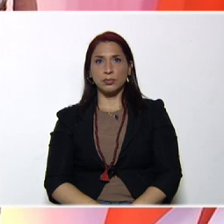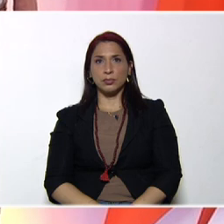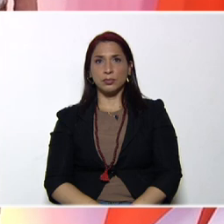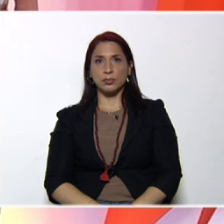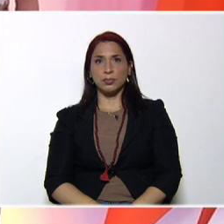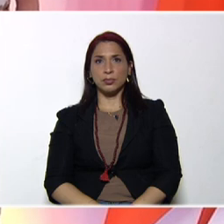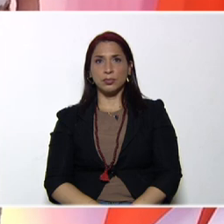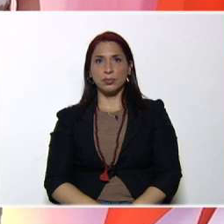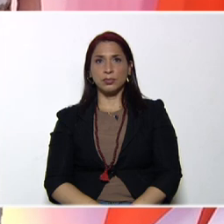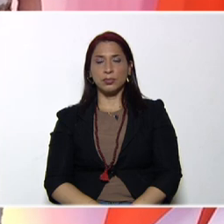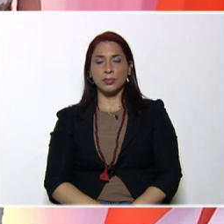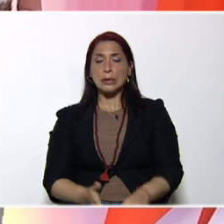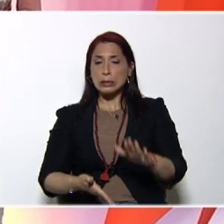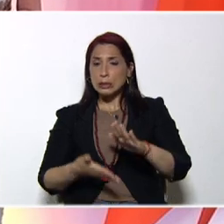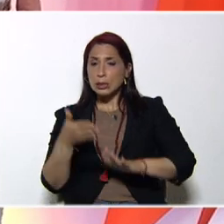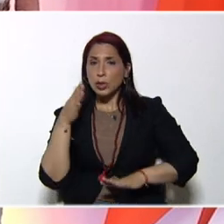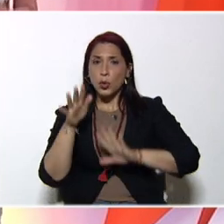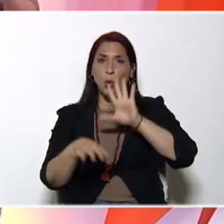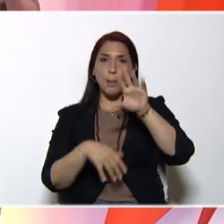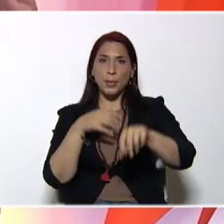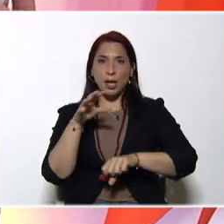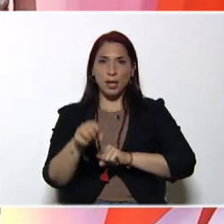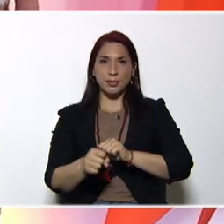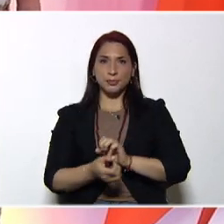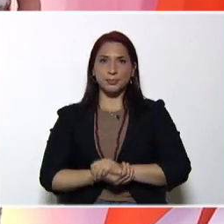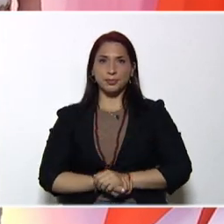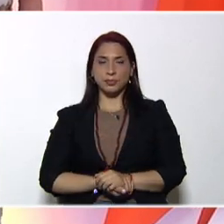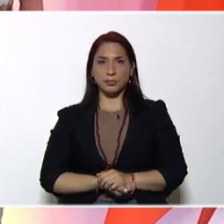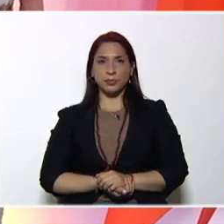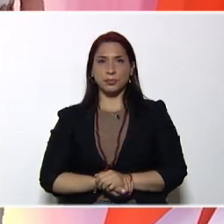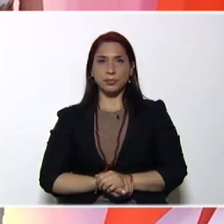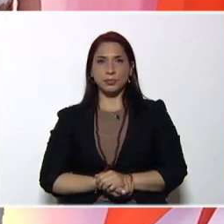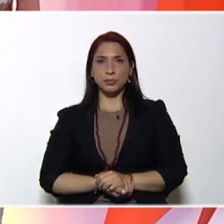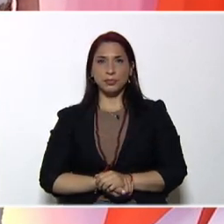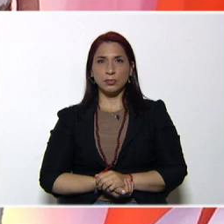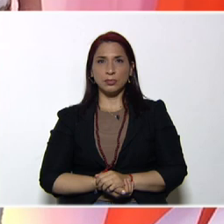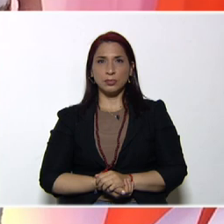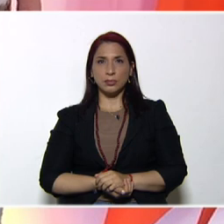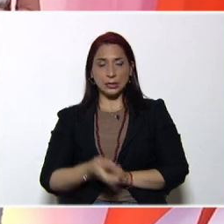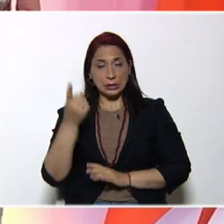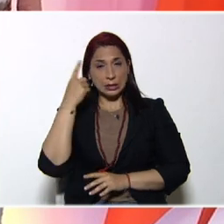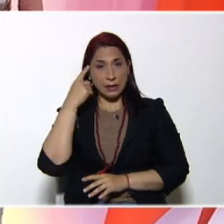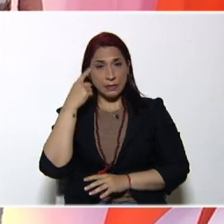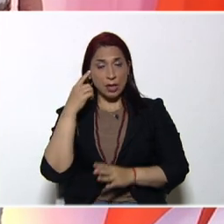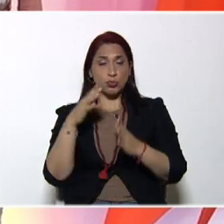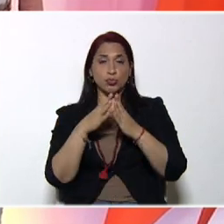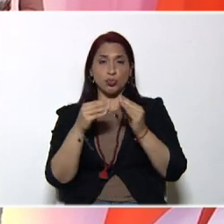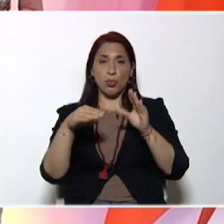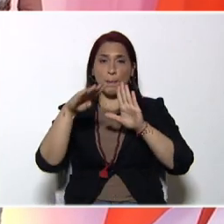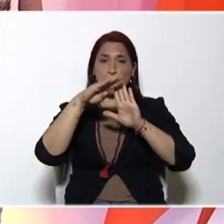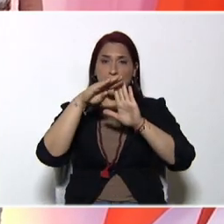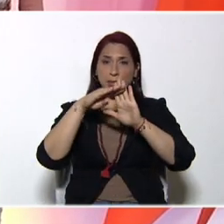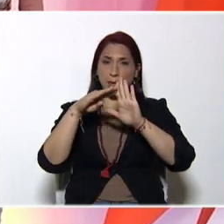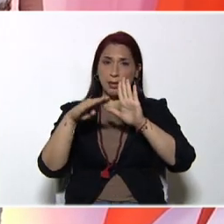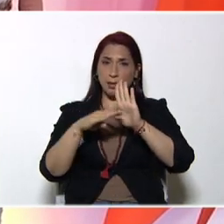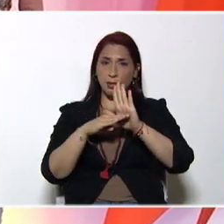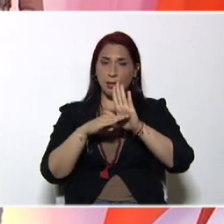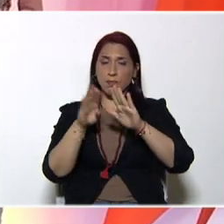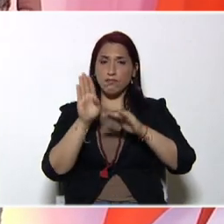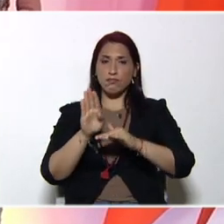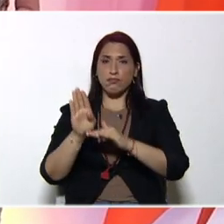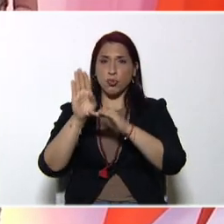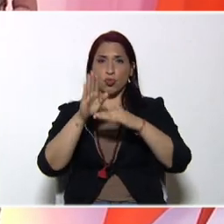salir a comprar, a realizar compras, tomando en cuenta todas esas medidas de bioseguridad que debemos